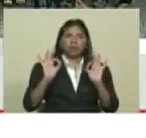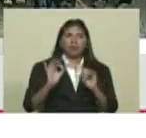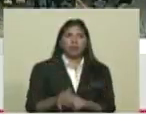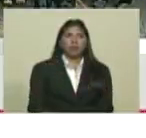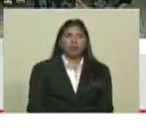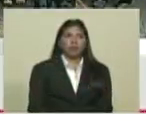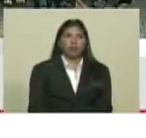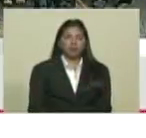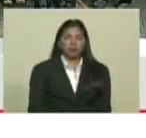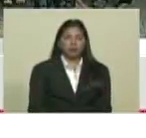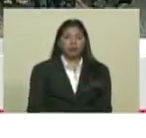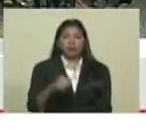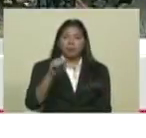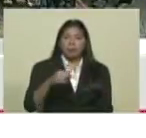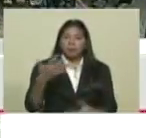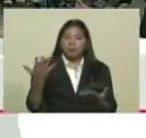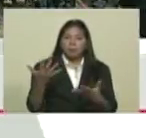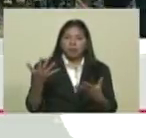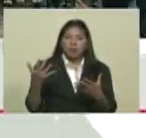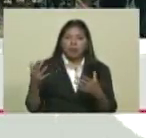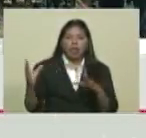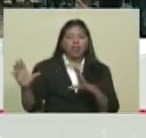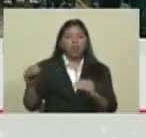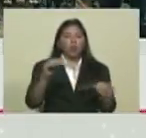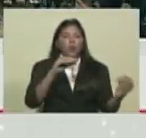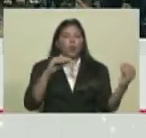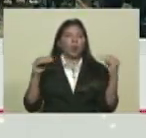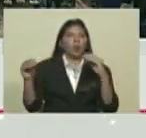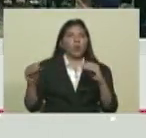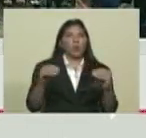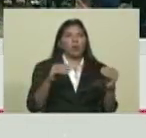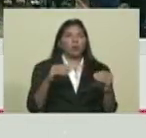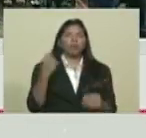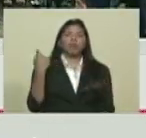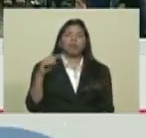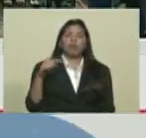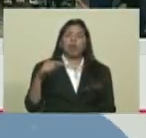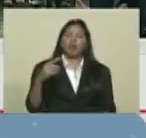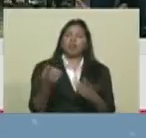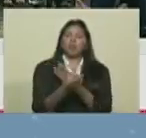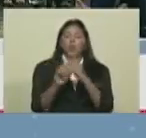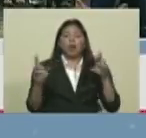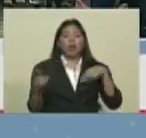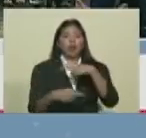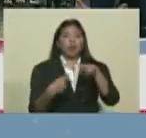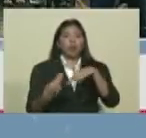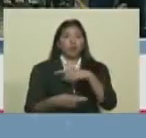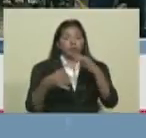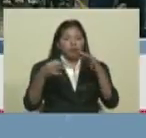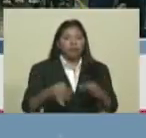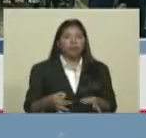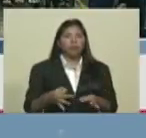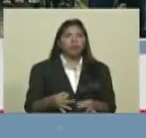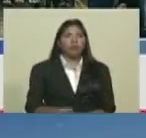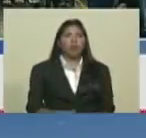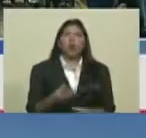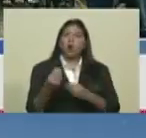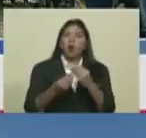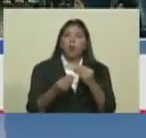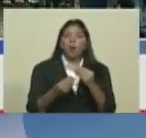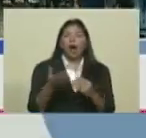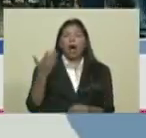diálogo, consolidar la democracia revolucionaria, que es la democracia que nació con la Constitución